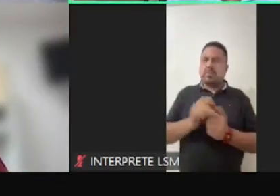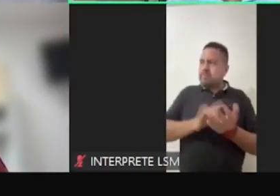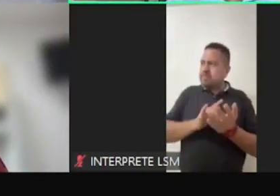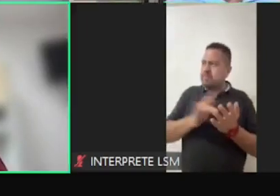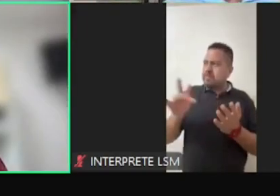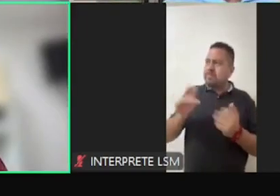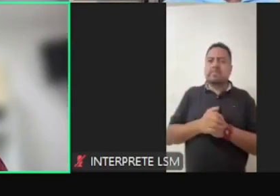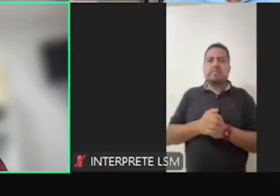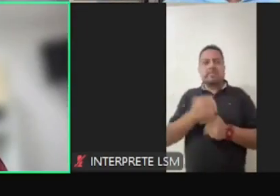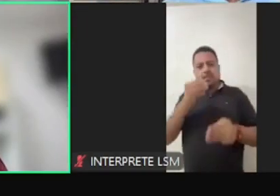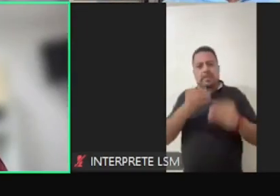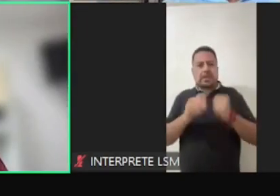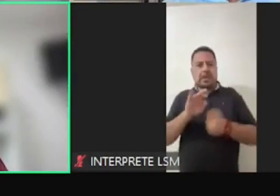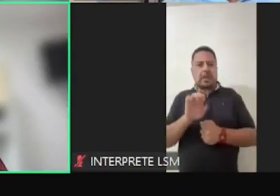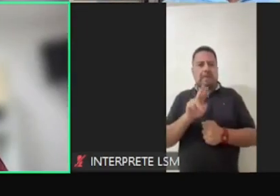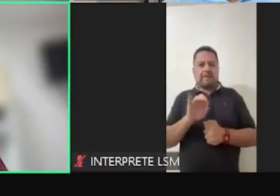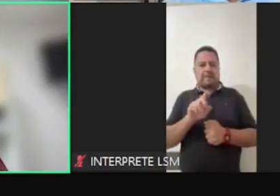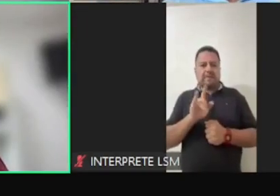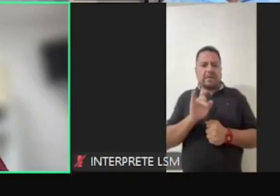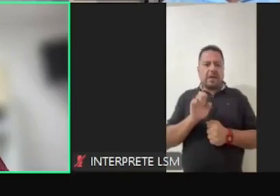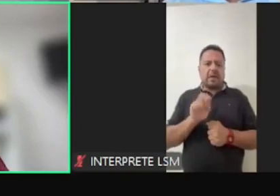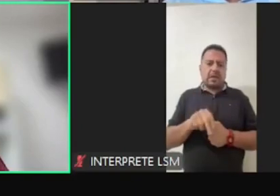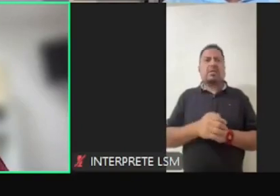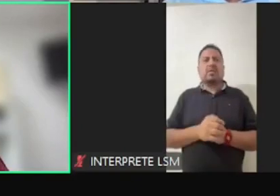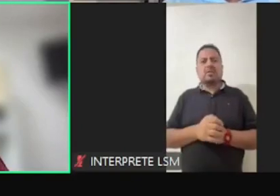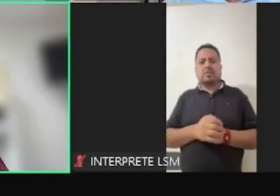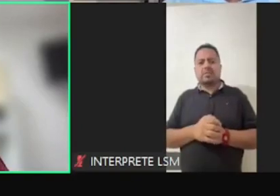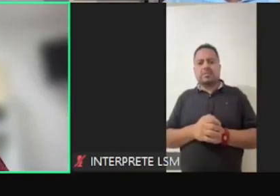magistrada magistrada evely Rodríguez